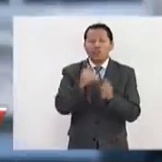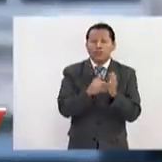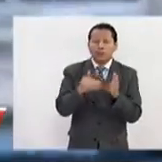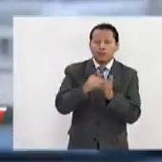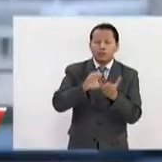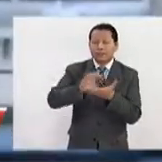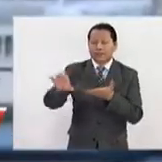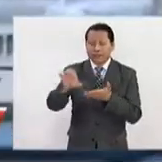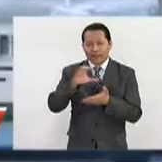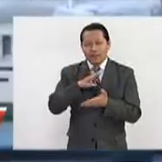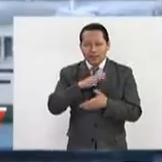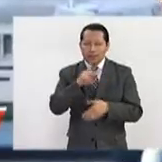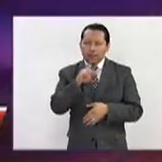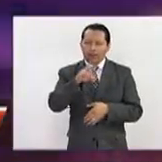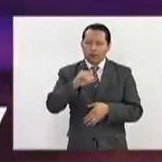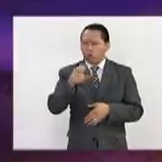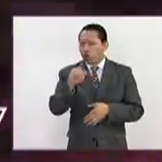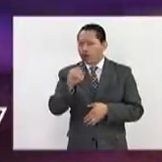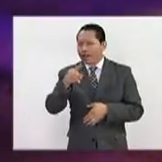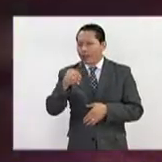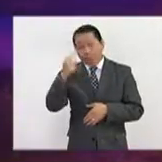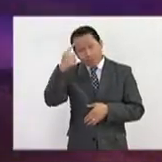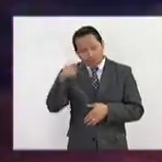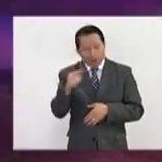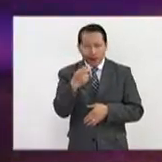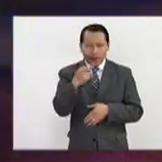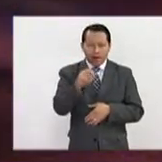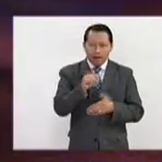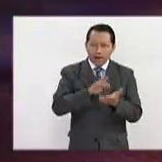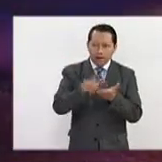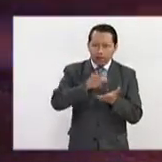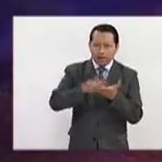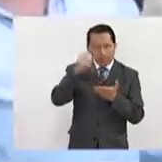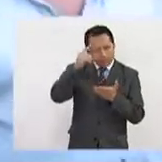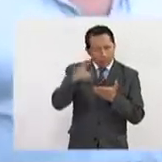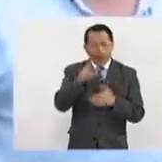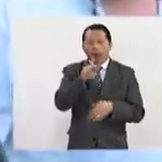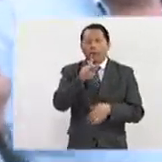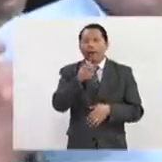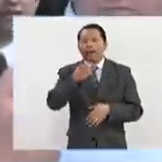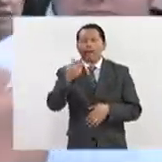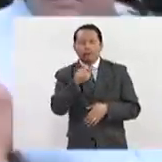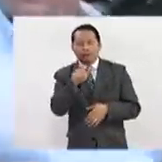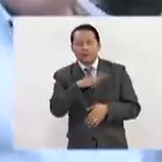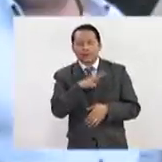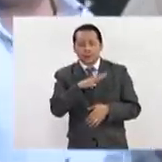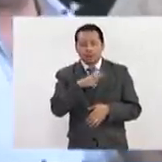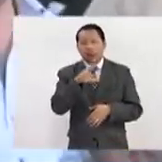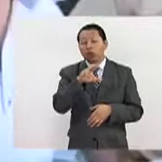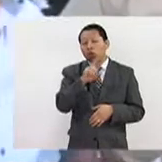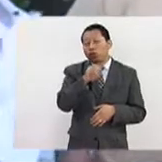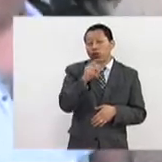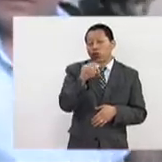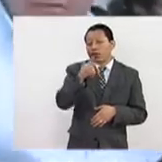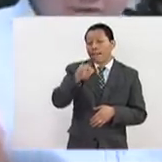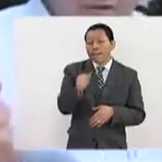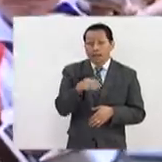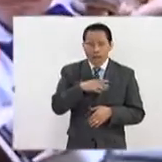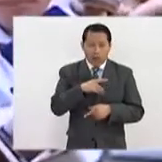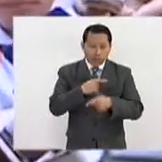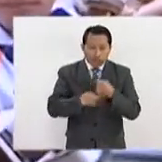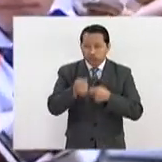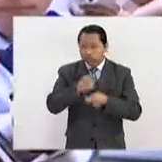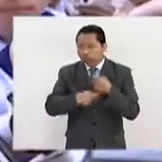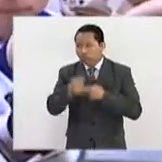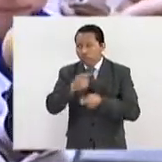Pancho Colorado para apoyar la campaña de Herrera a cambio de obras en Pemex. En tanto, Rodrigo Tapia, encargado de lavar los recursos